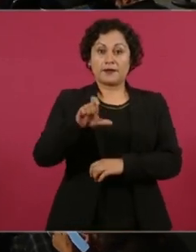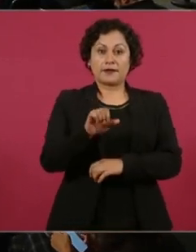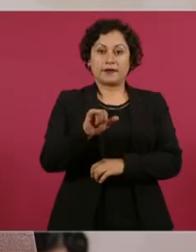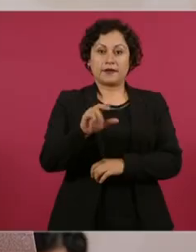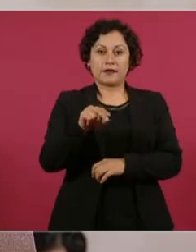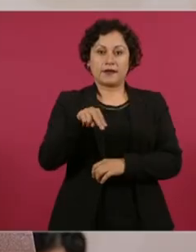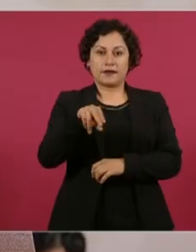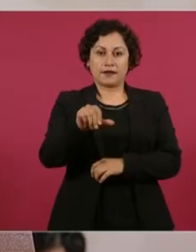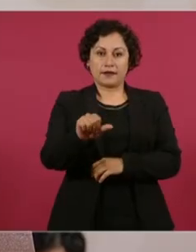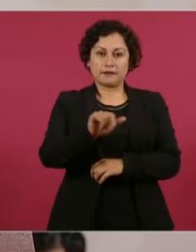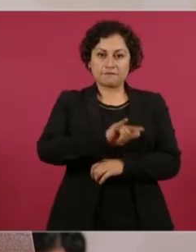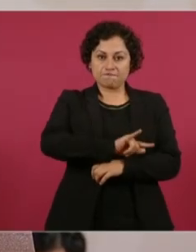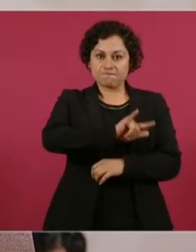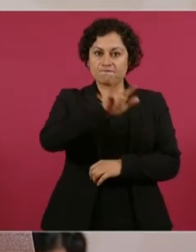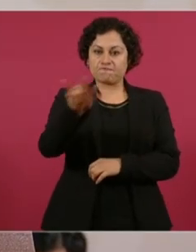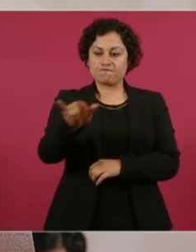había.